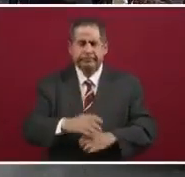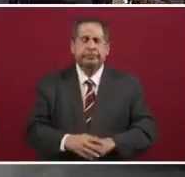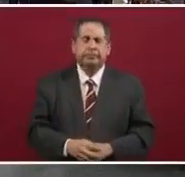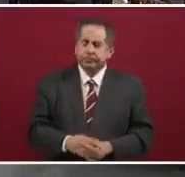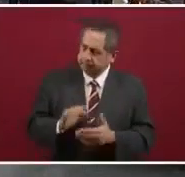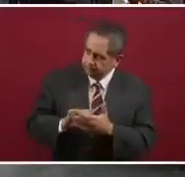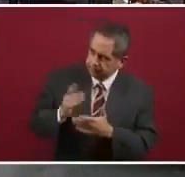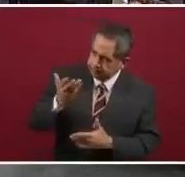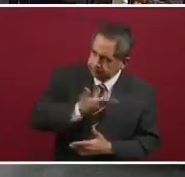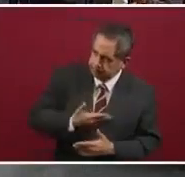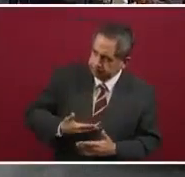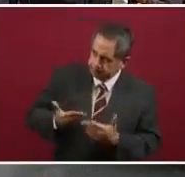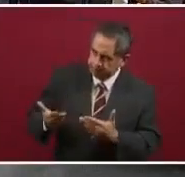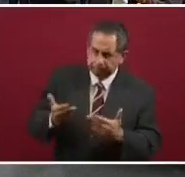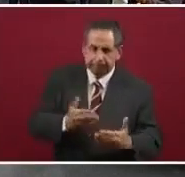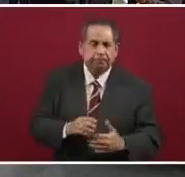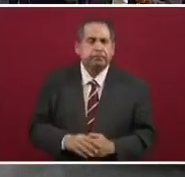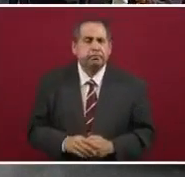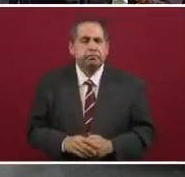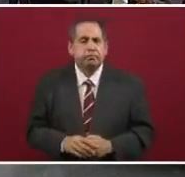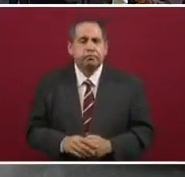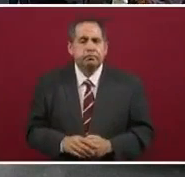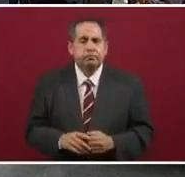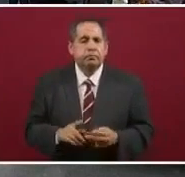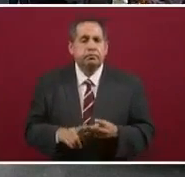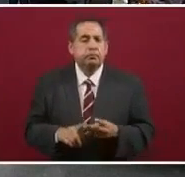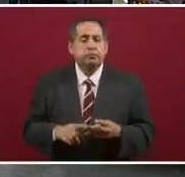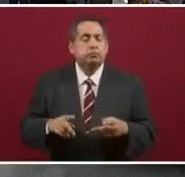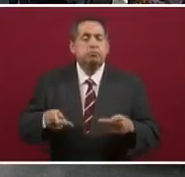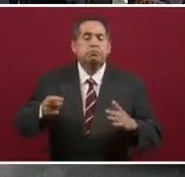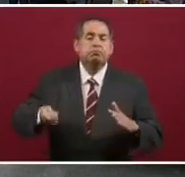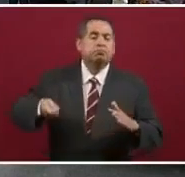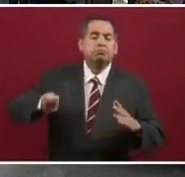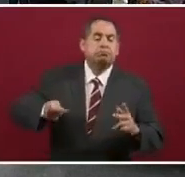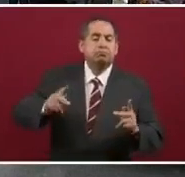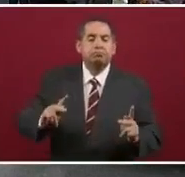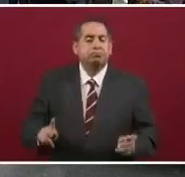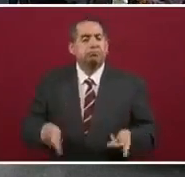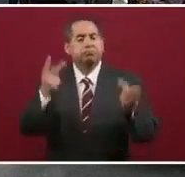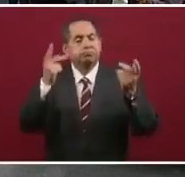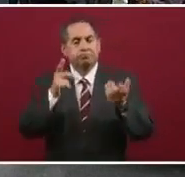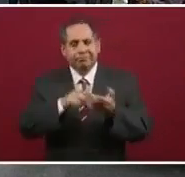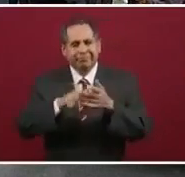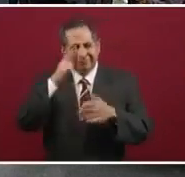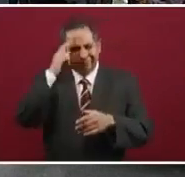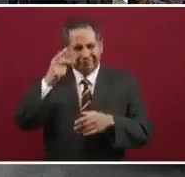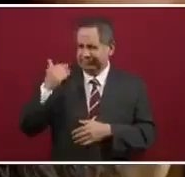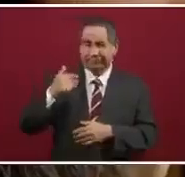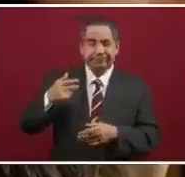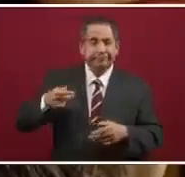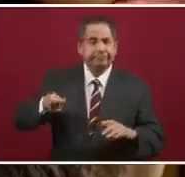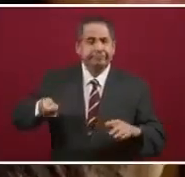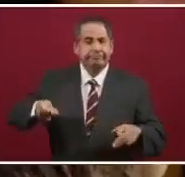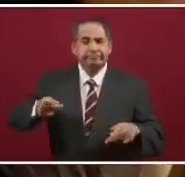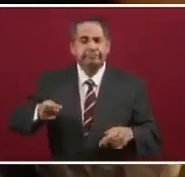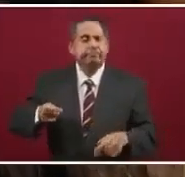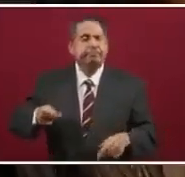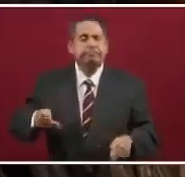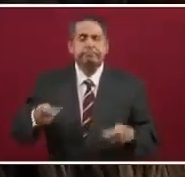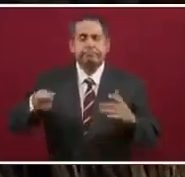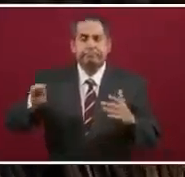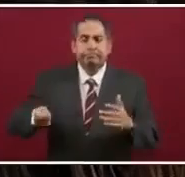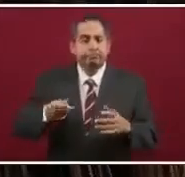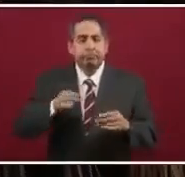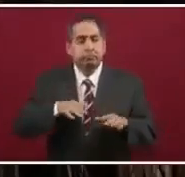Muy bien, muchas gracias, presidente. En la venta de la subasta presidencial Martillo de la última, vimos que no se dio